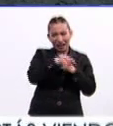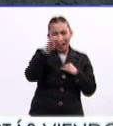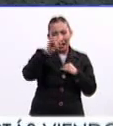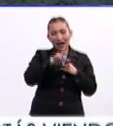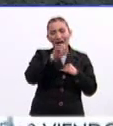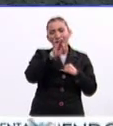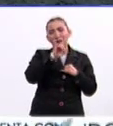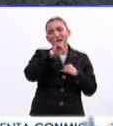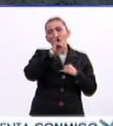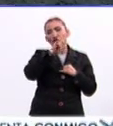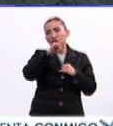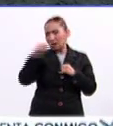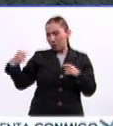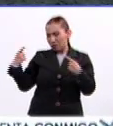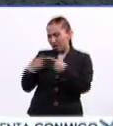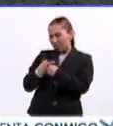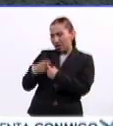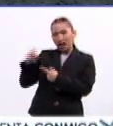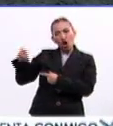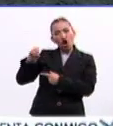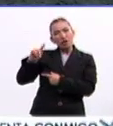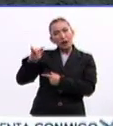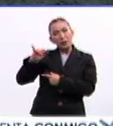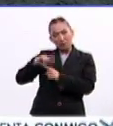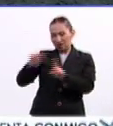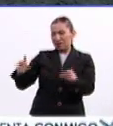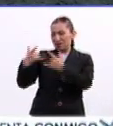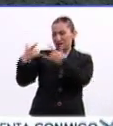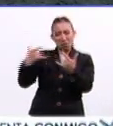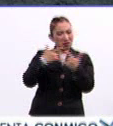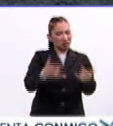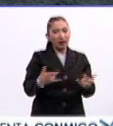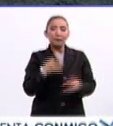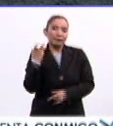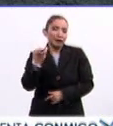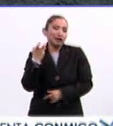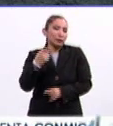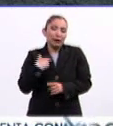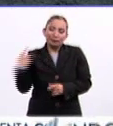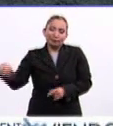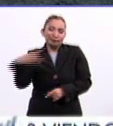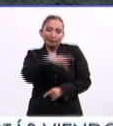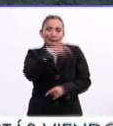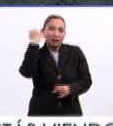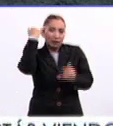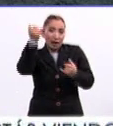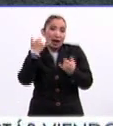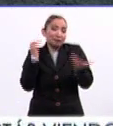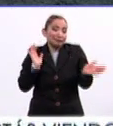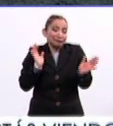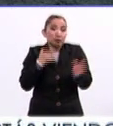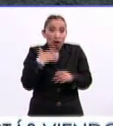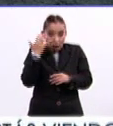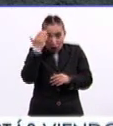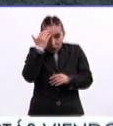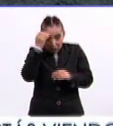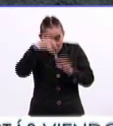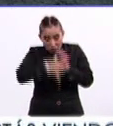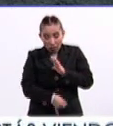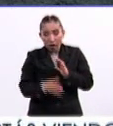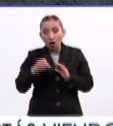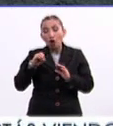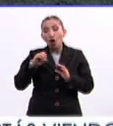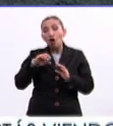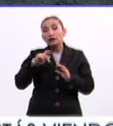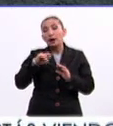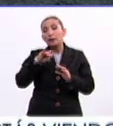Paz. Todavía esa herida sigue abierta, ¿no? Porque Octavio Paz defendió la idea de una Sor